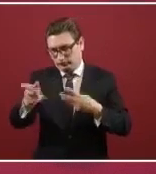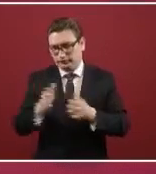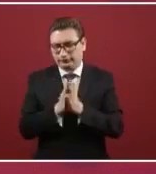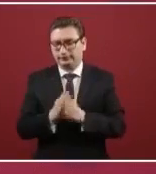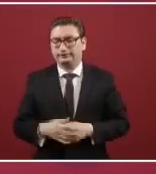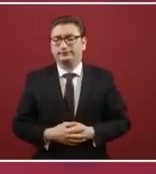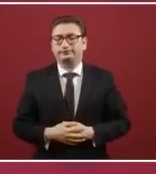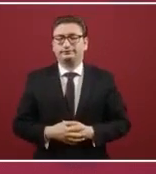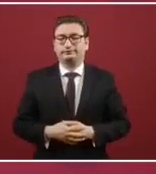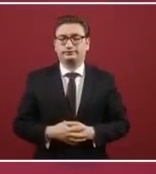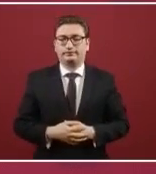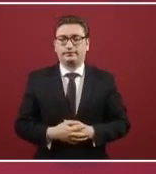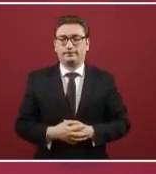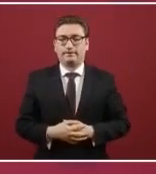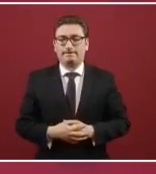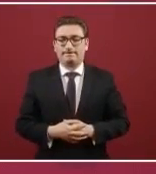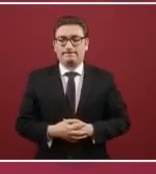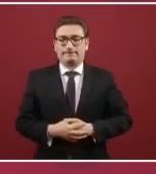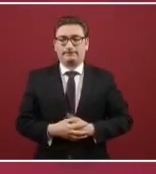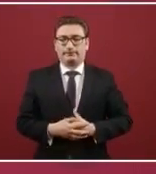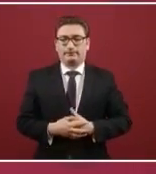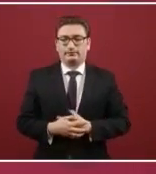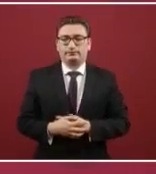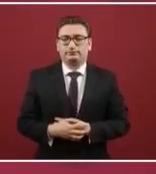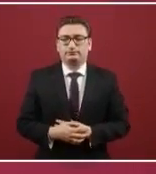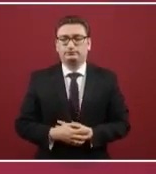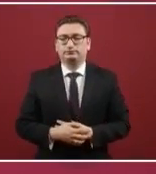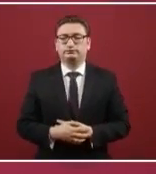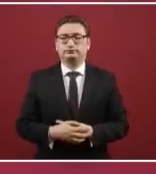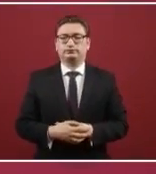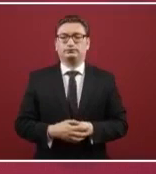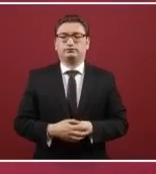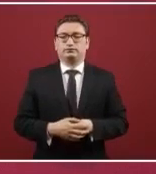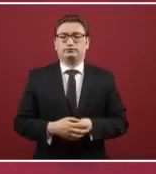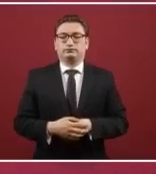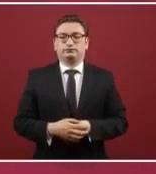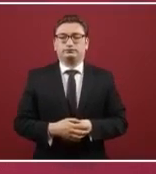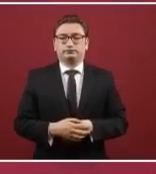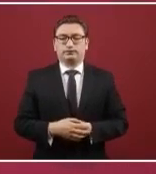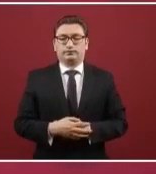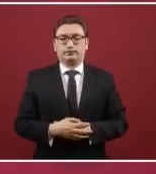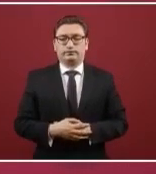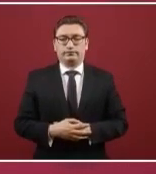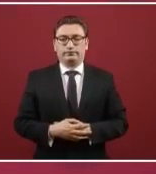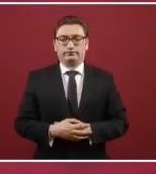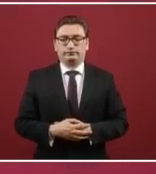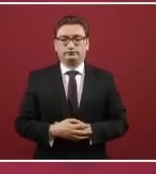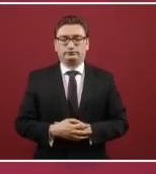Bueno, son los expertos de verdad, no